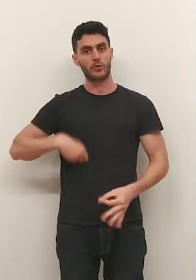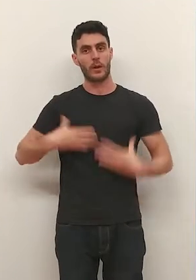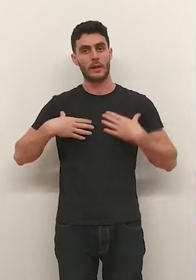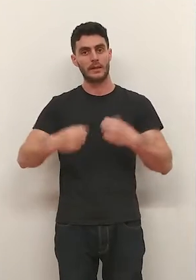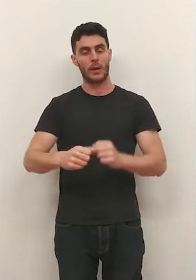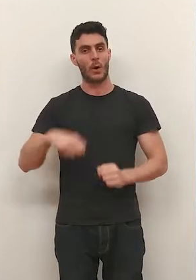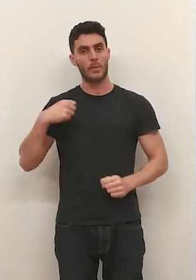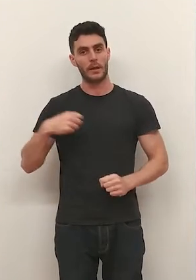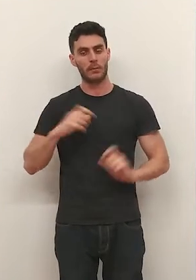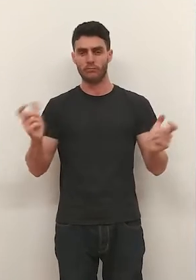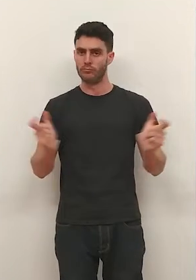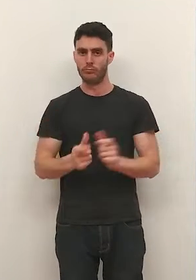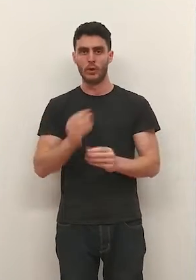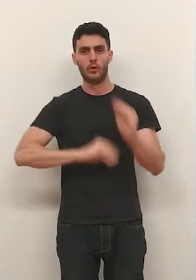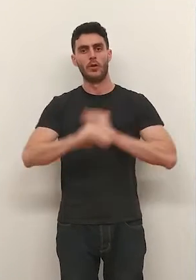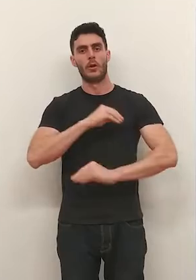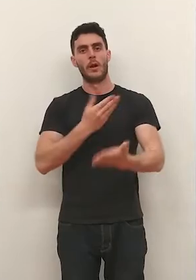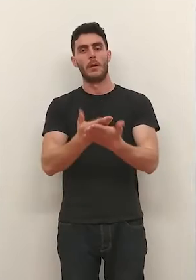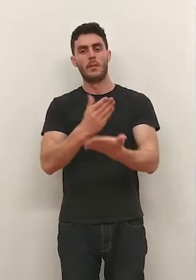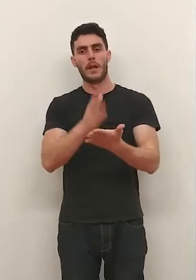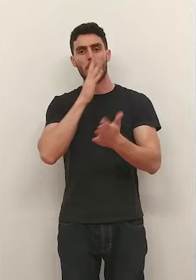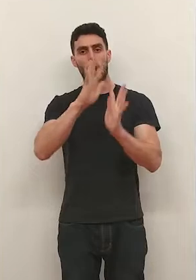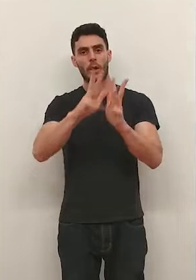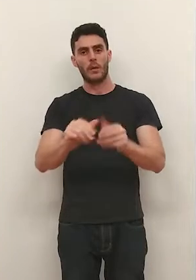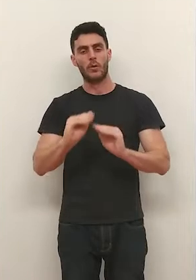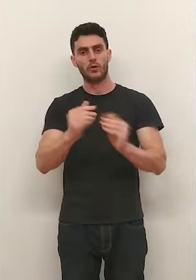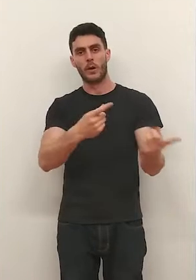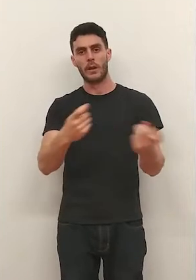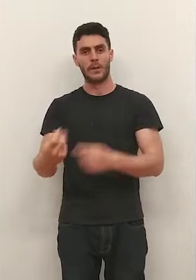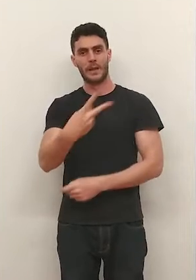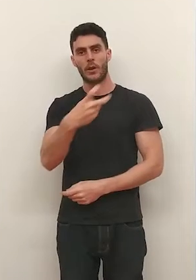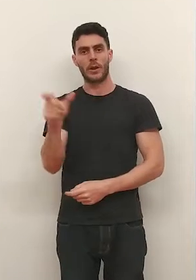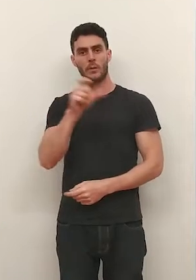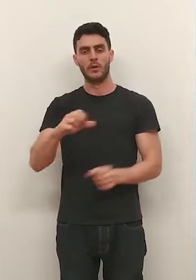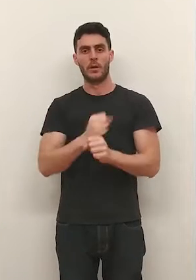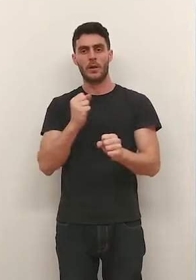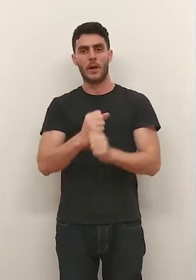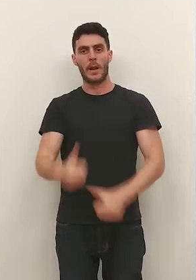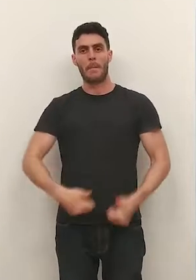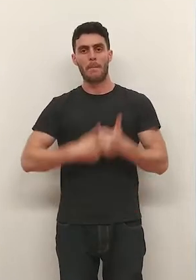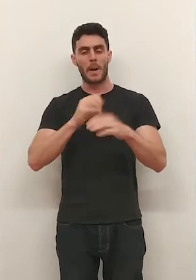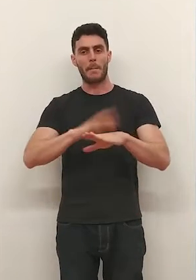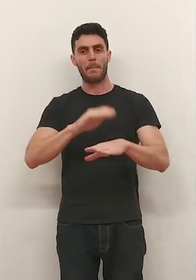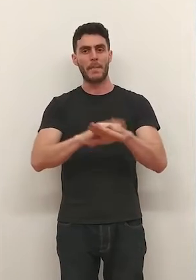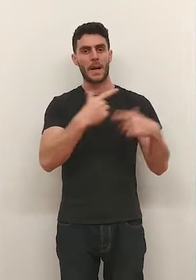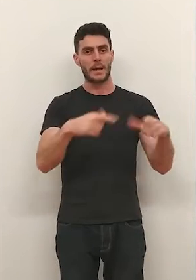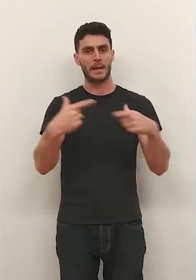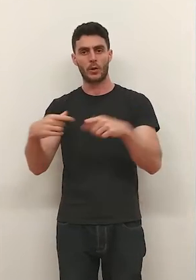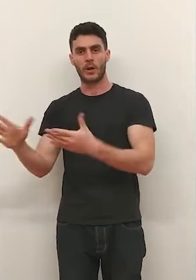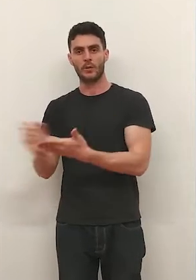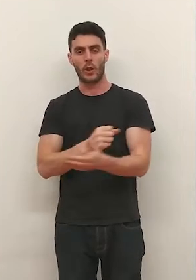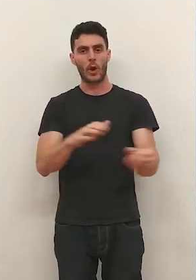profesionales de la salud en el hospital. Piden soluciones porque, según sus cálculos, hacen falta 200 trabajadores más para cubrir todas las